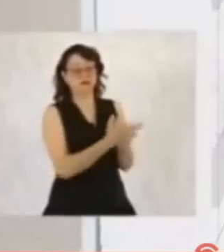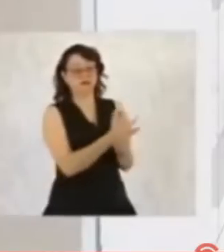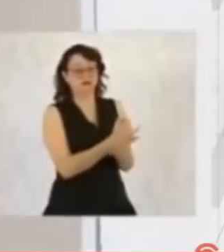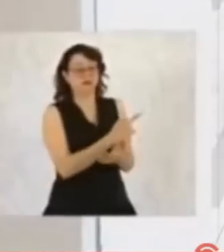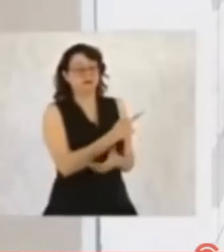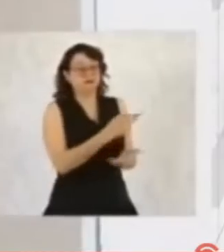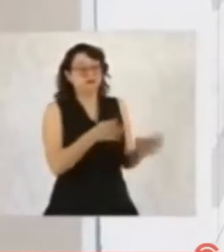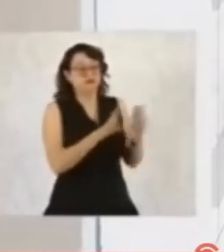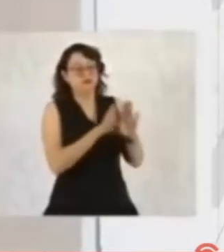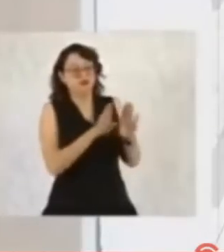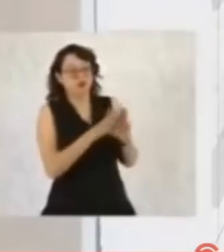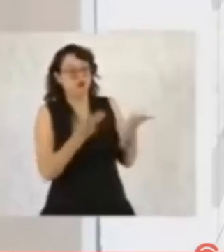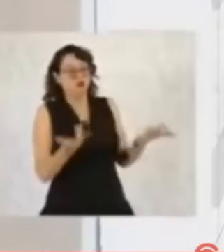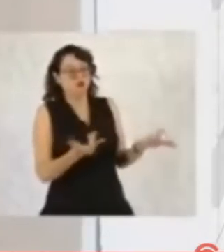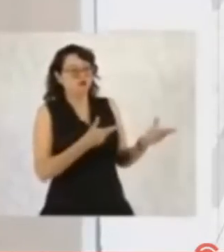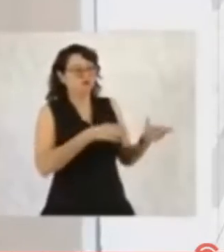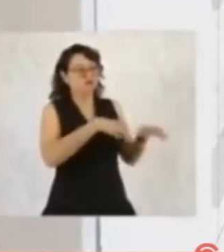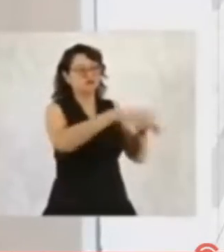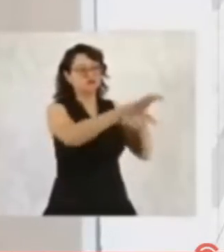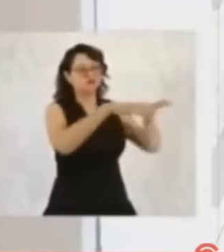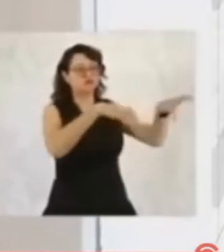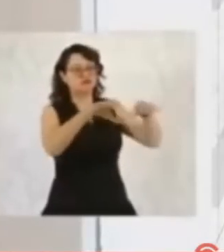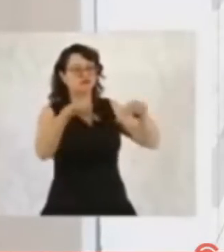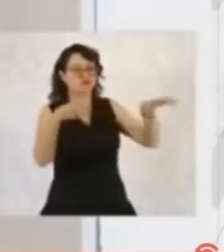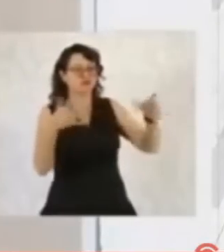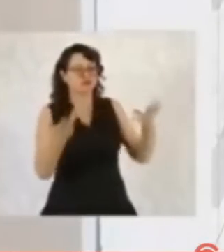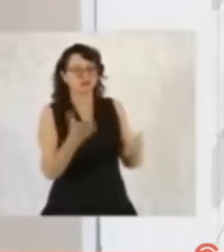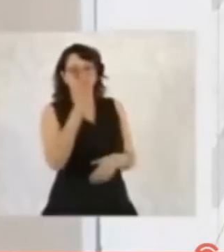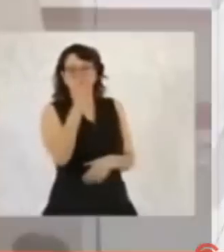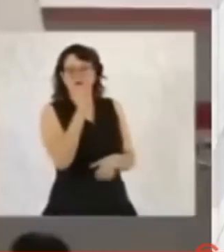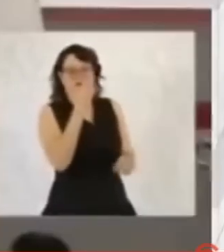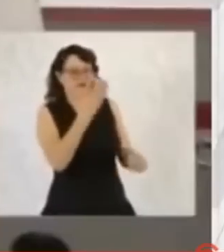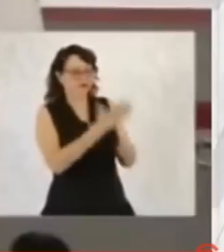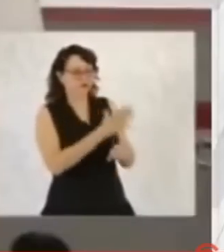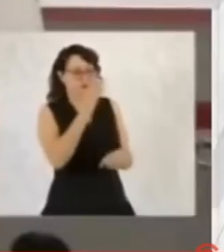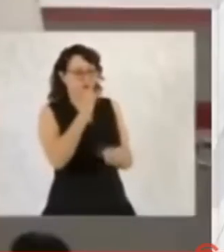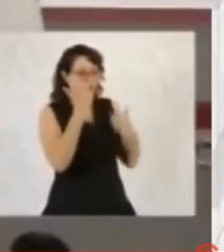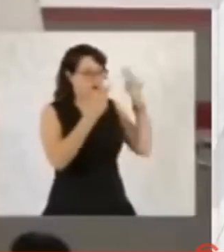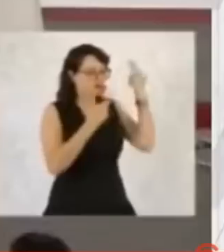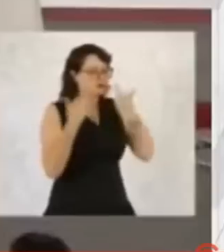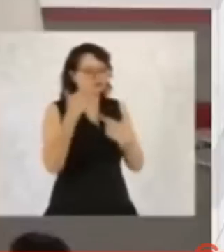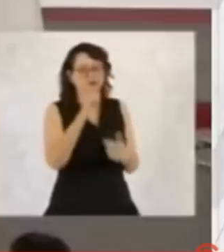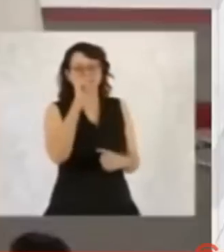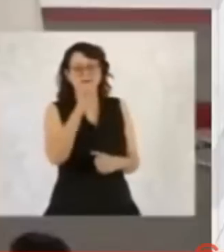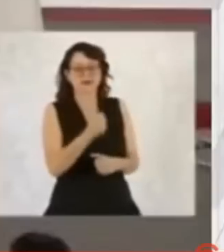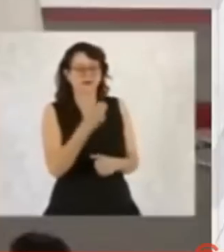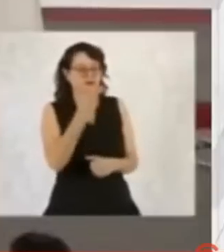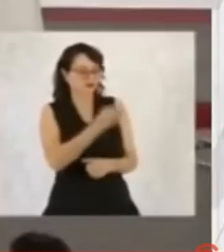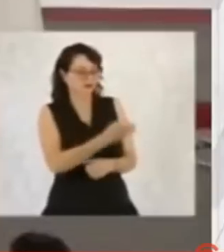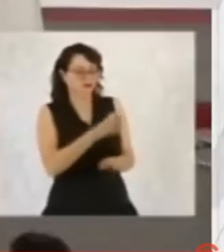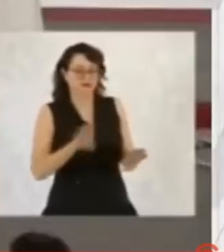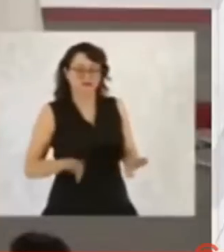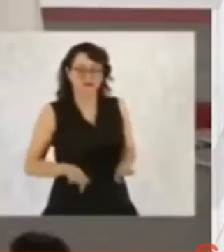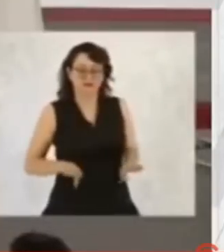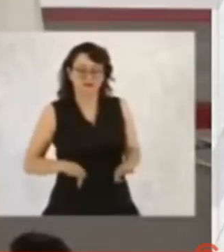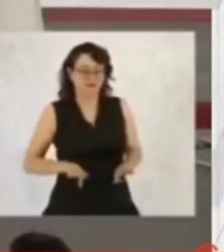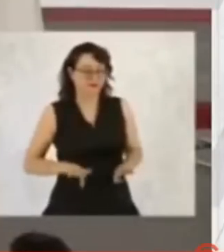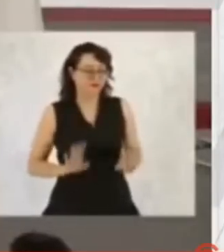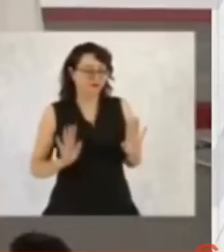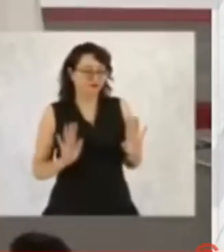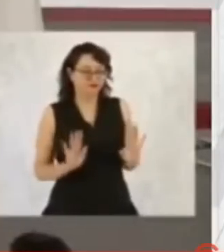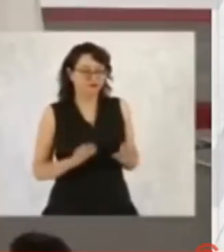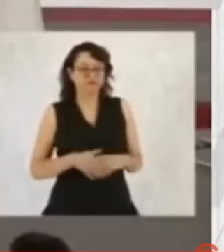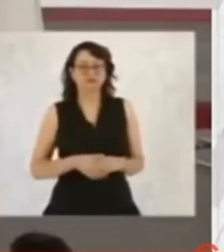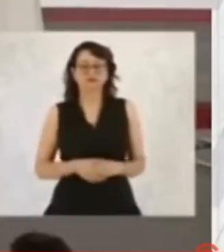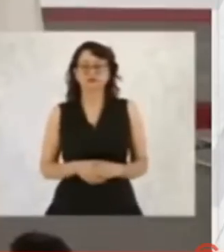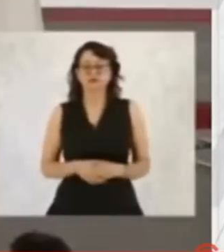los servidores públicos y a las instituciones que participaron en la conducción de los programas. ¿Esto no es suficiente para